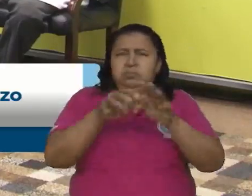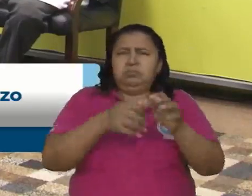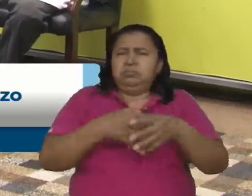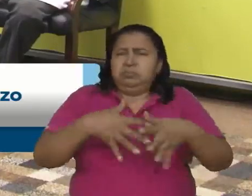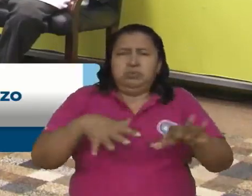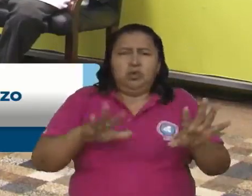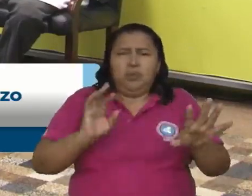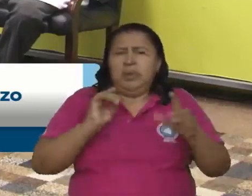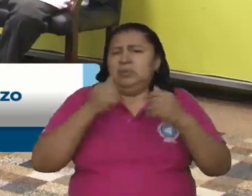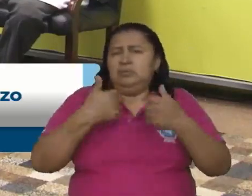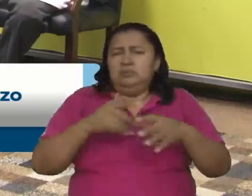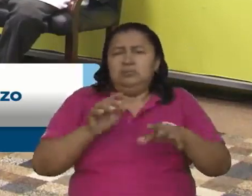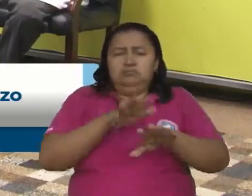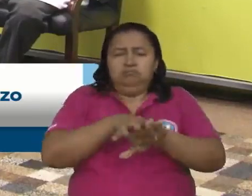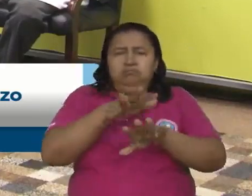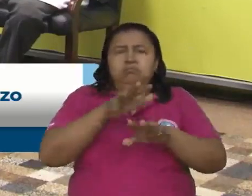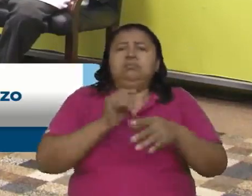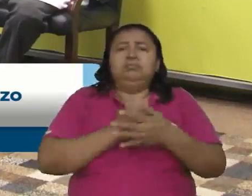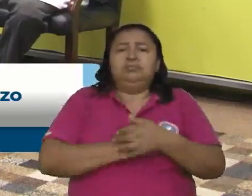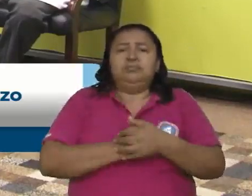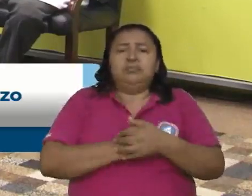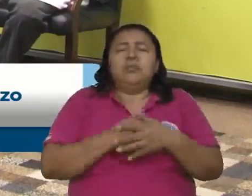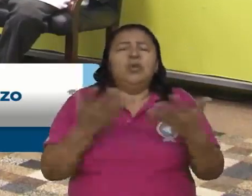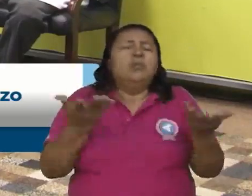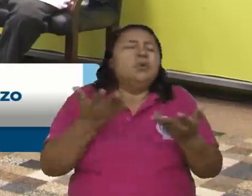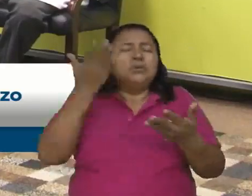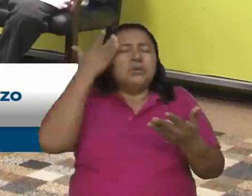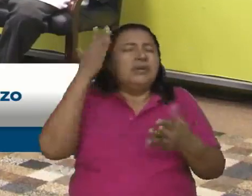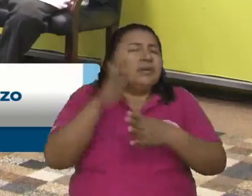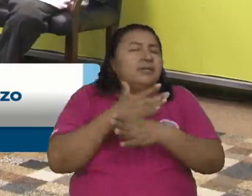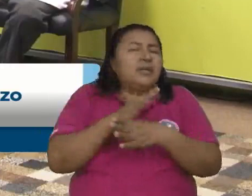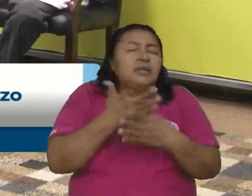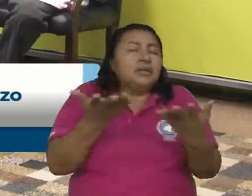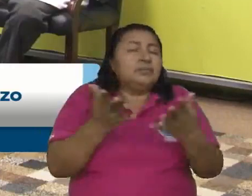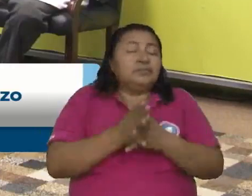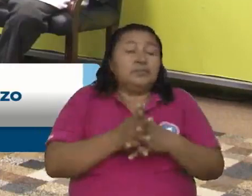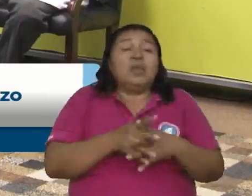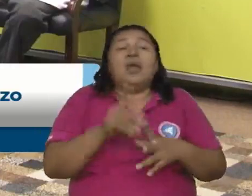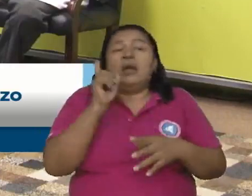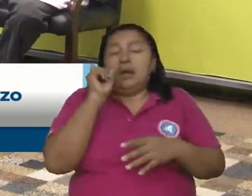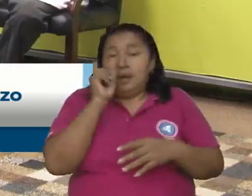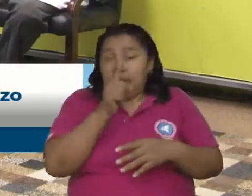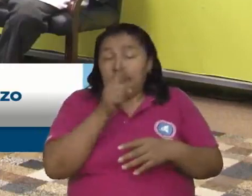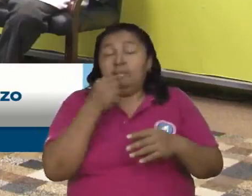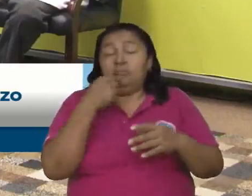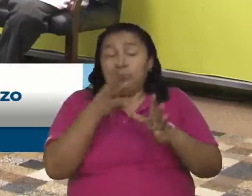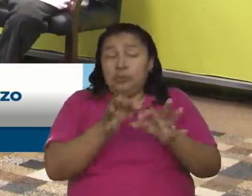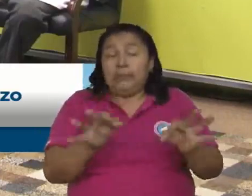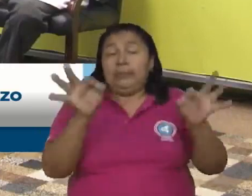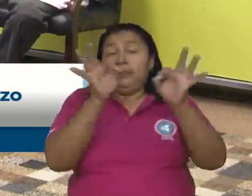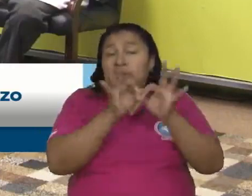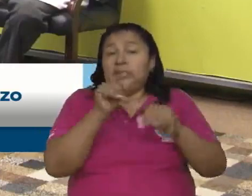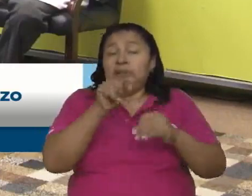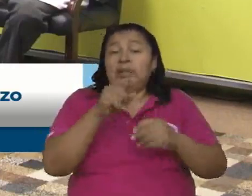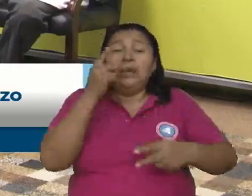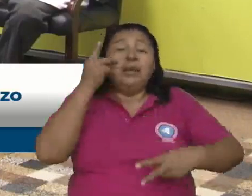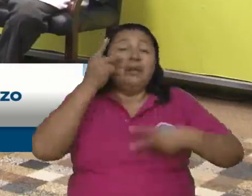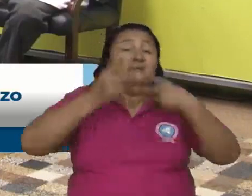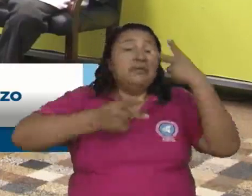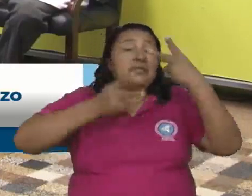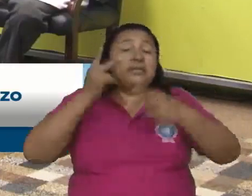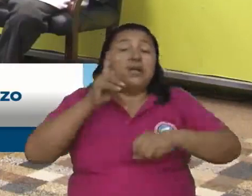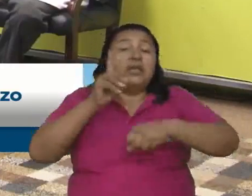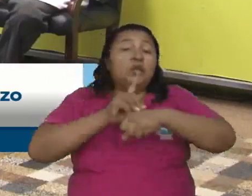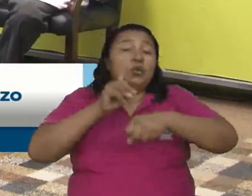han dado a luz en anteriores ocasiones. Claro. Entonces, ¿cómo saber? Es por eso importante la visita del control